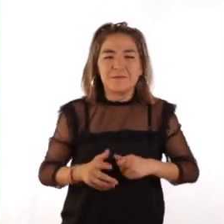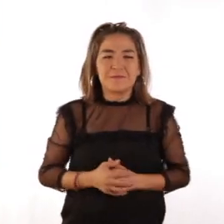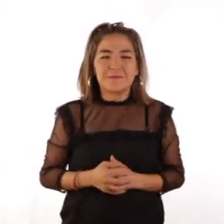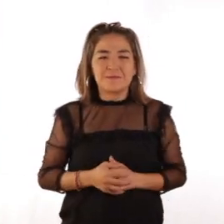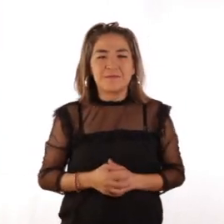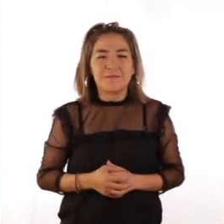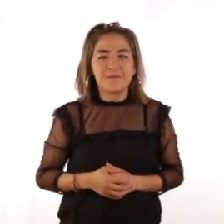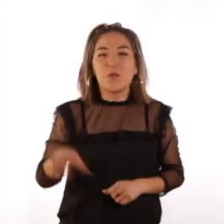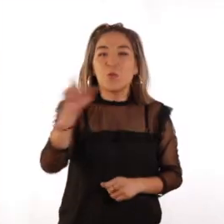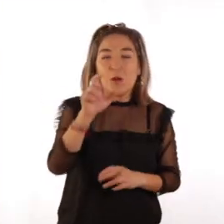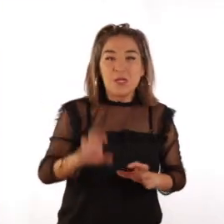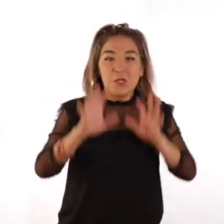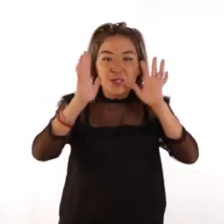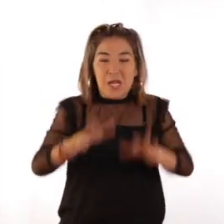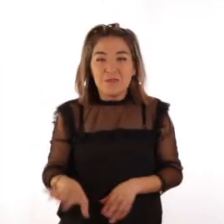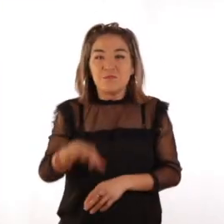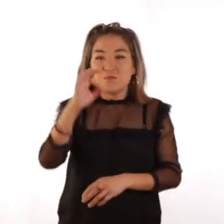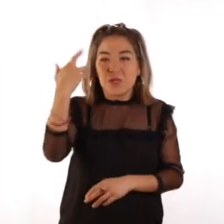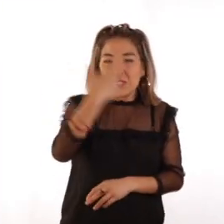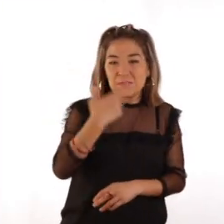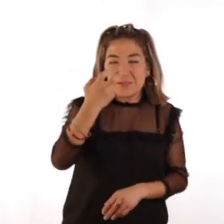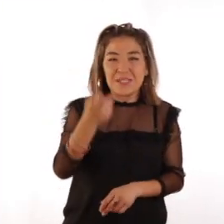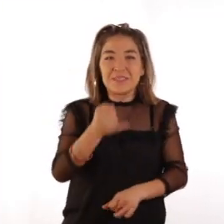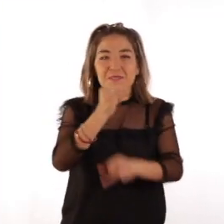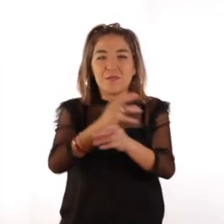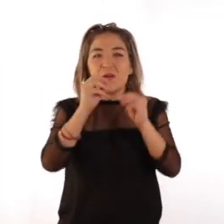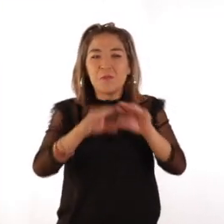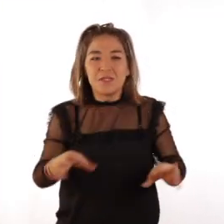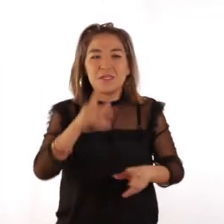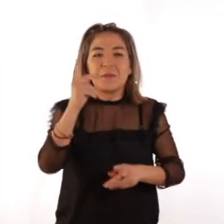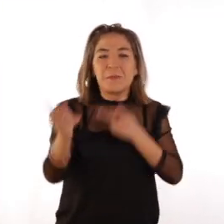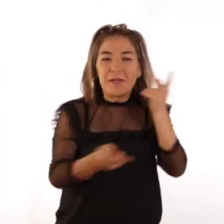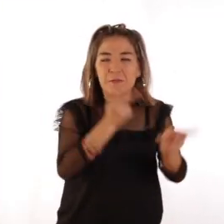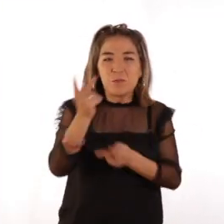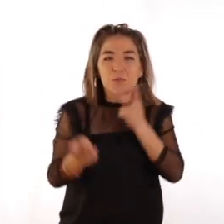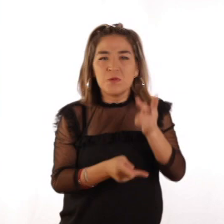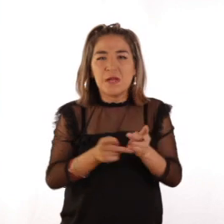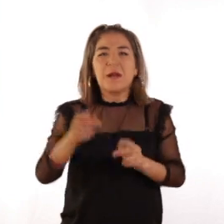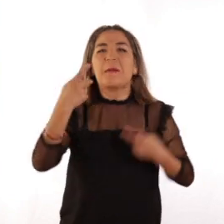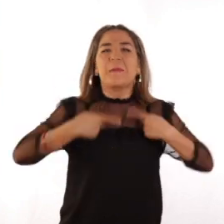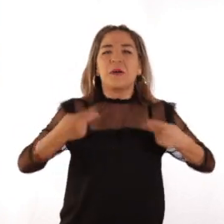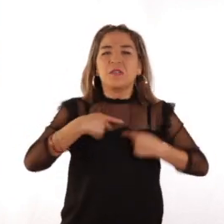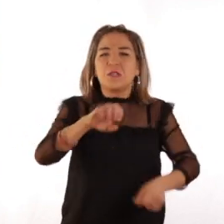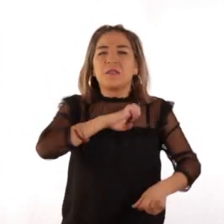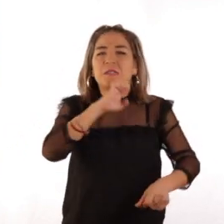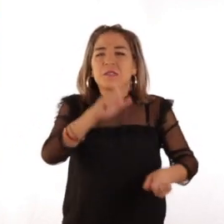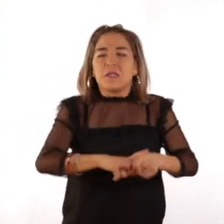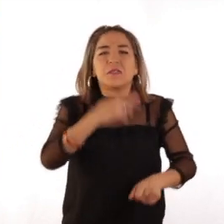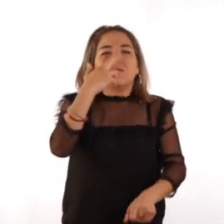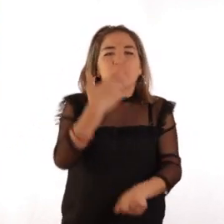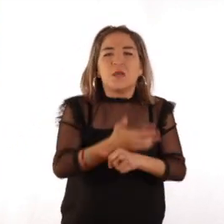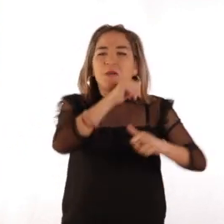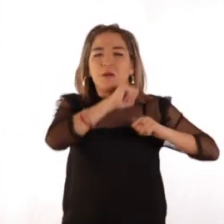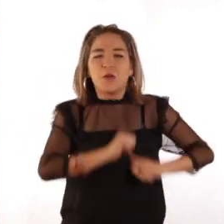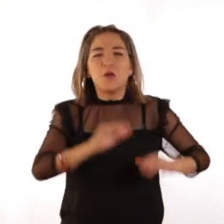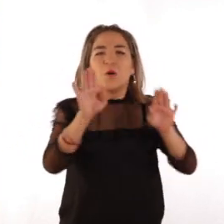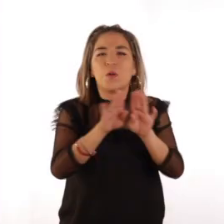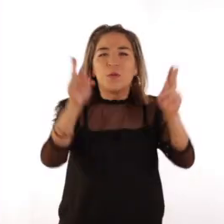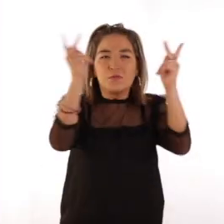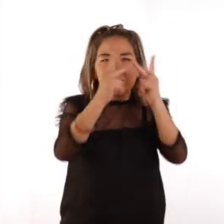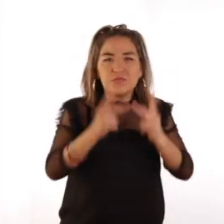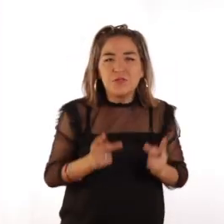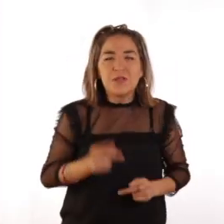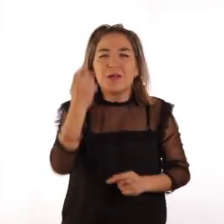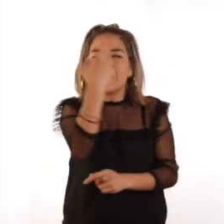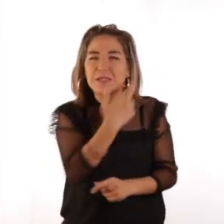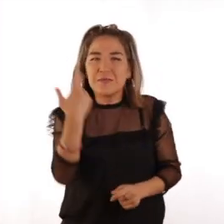poblaciones biológicas. Una vez que adquieren y analizan los resultados de los cuestionarios, los especialistas se encargan de comparar